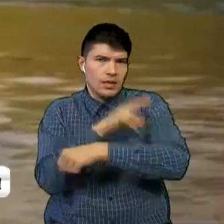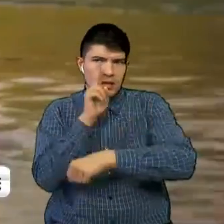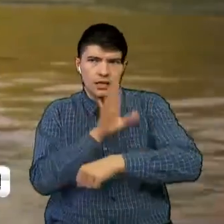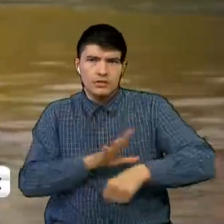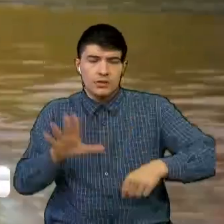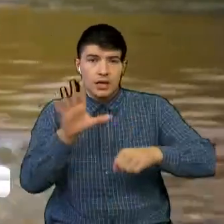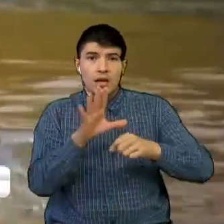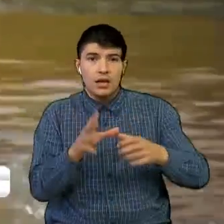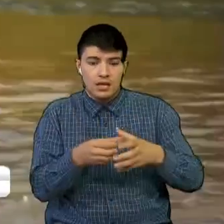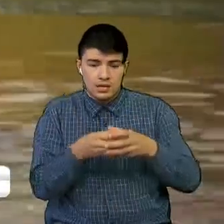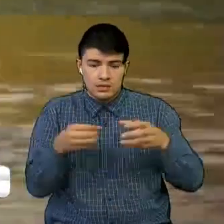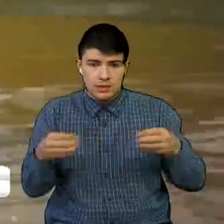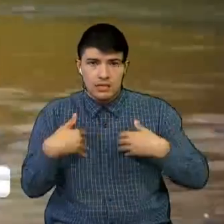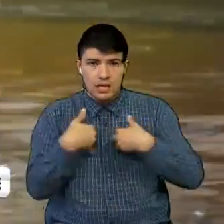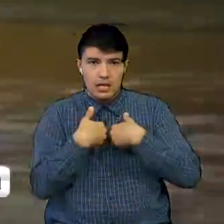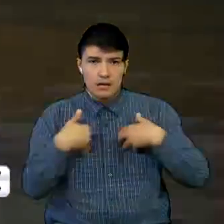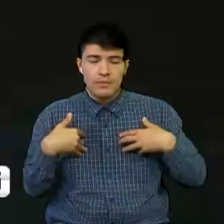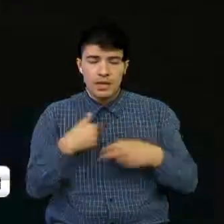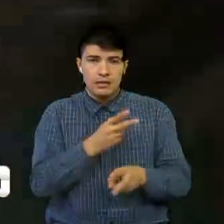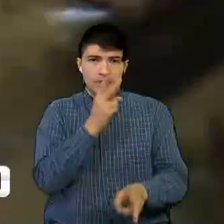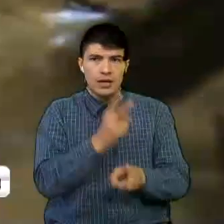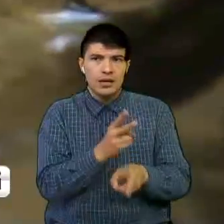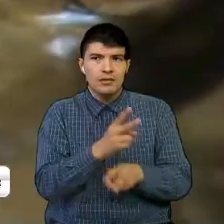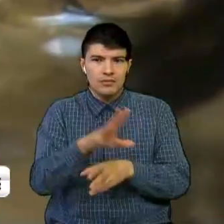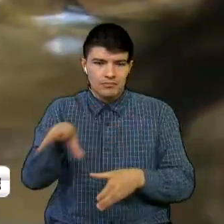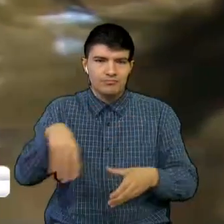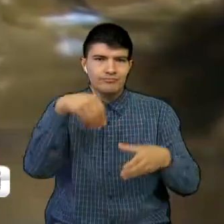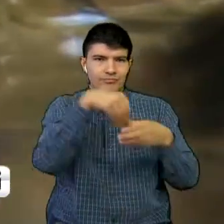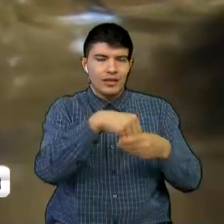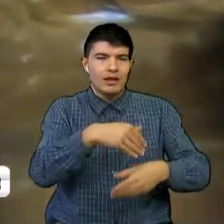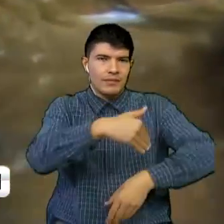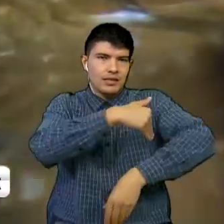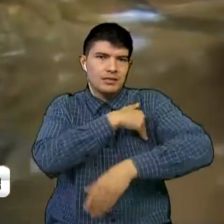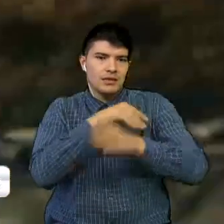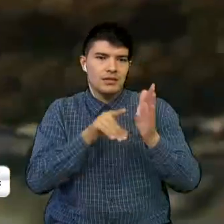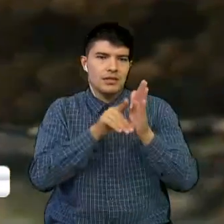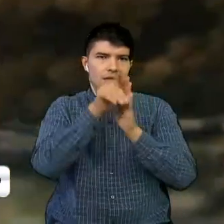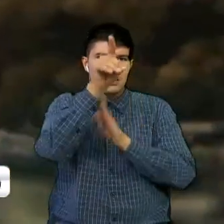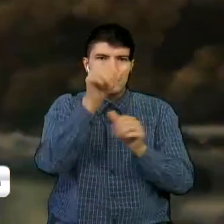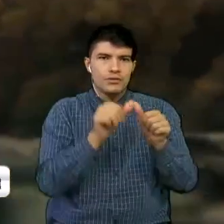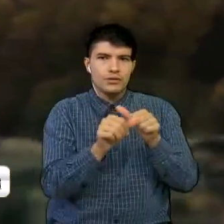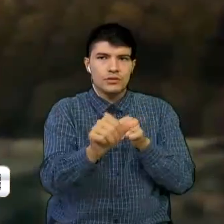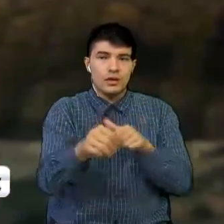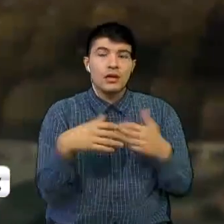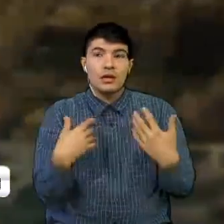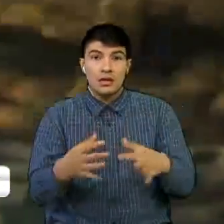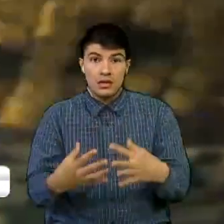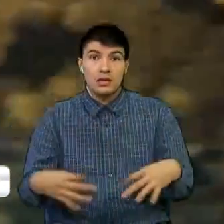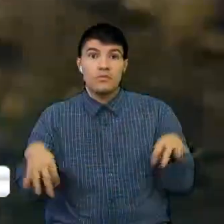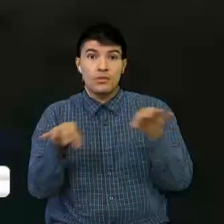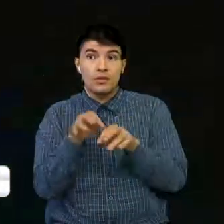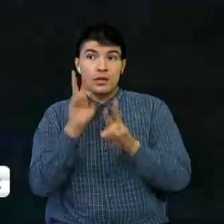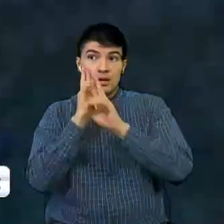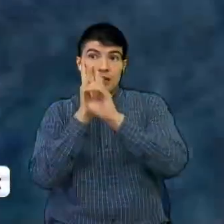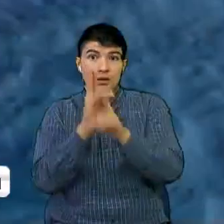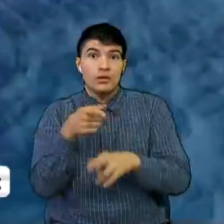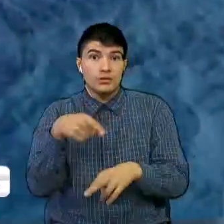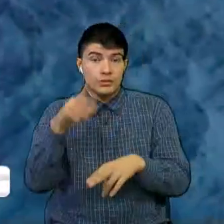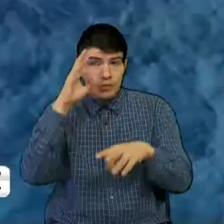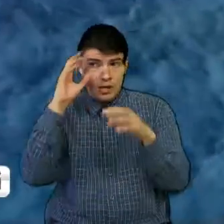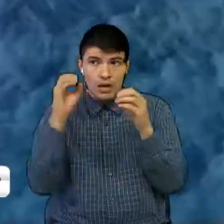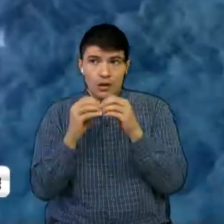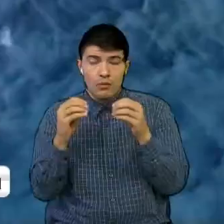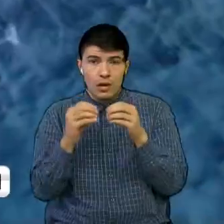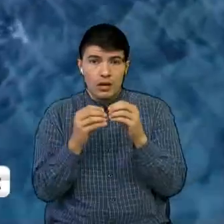Especies Amenazadas, que estará adscrito al Ministerio de Desarrollo Sostenible. Es importante destacar que este acuerdo